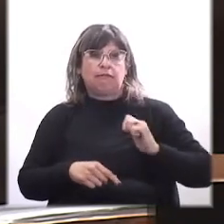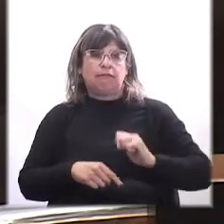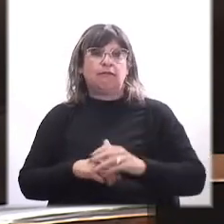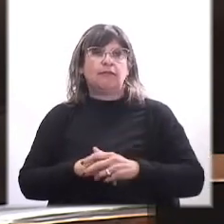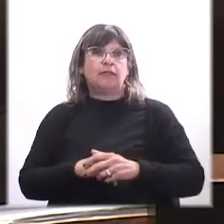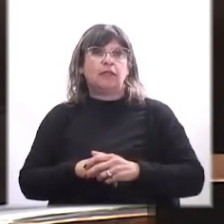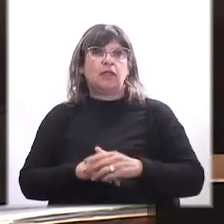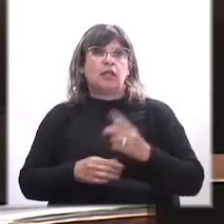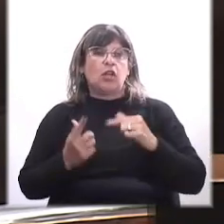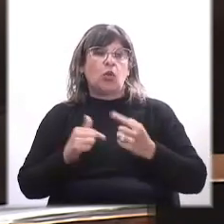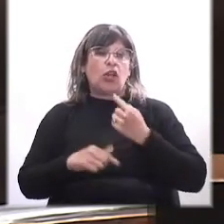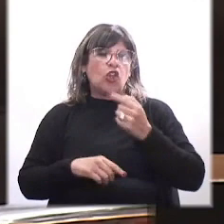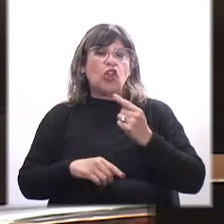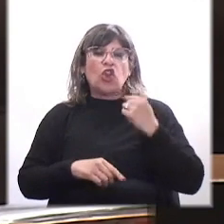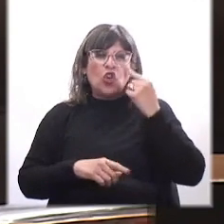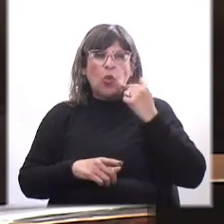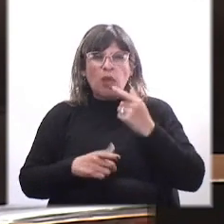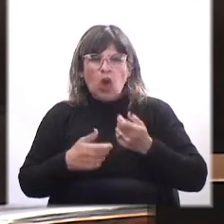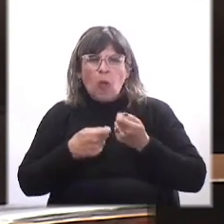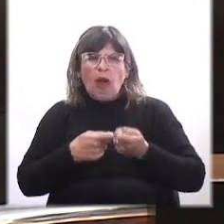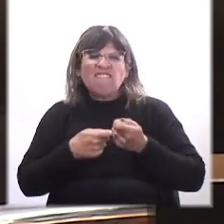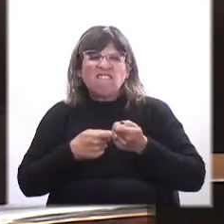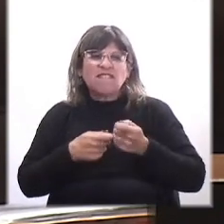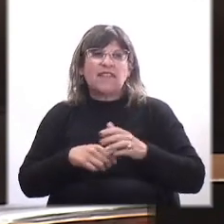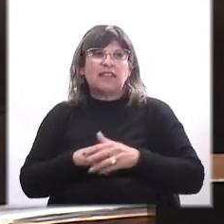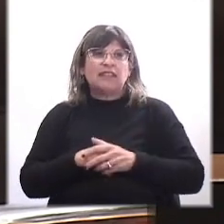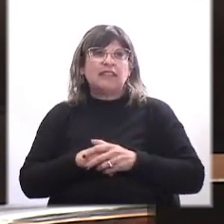Y cuando digo números forzados queda